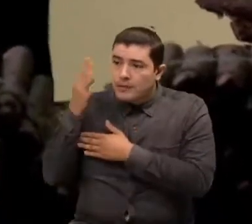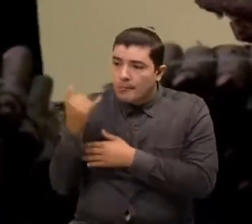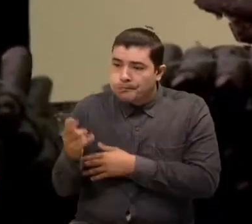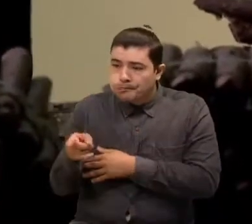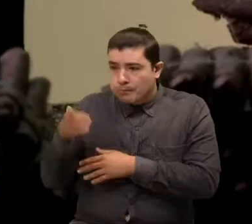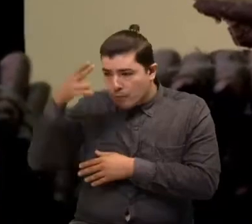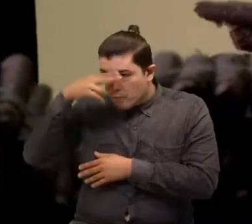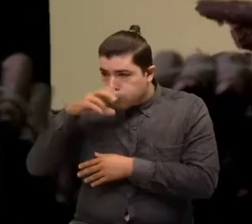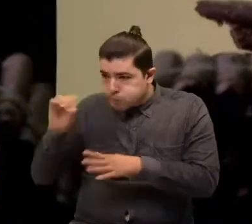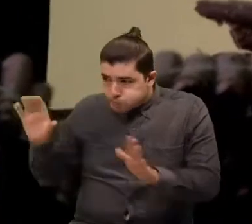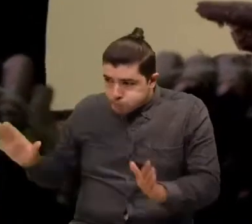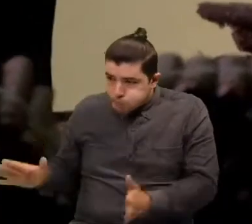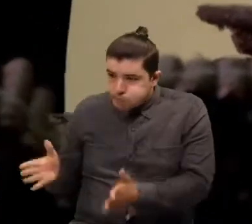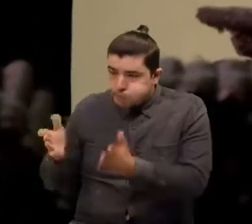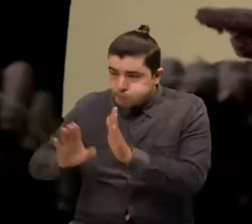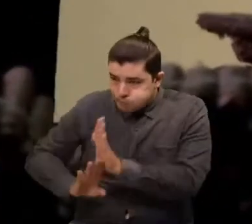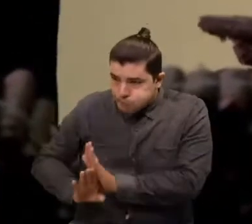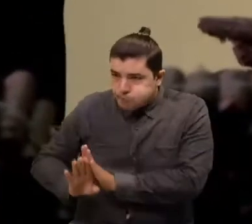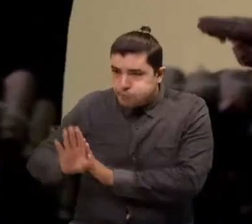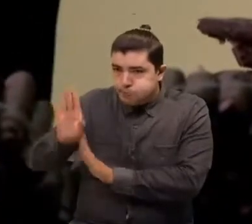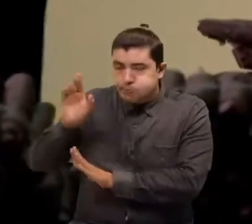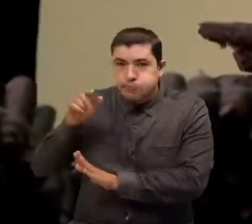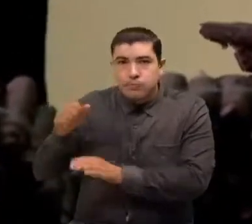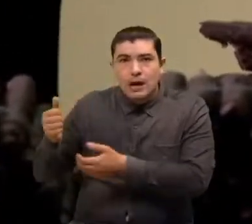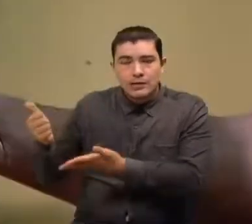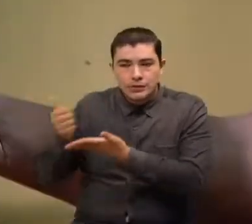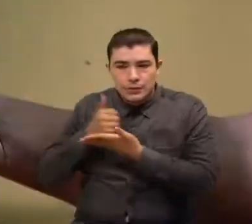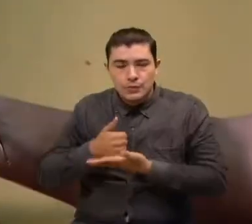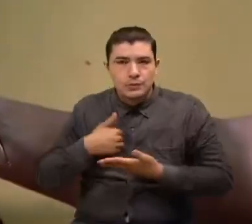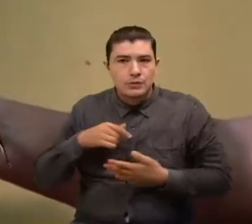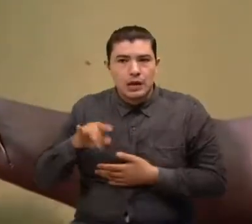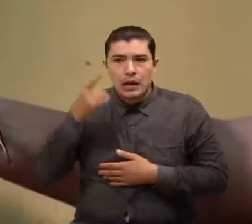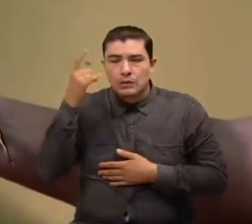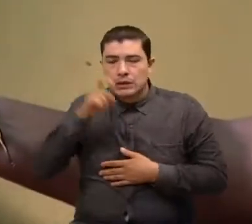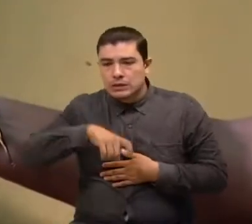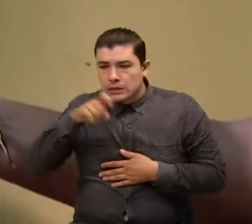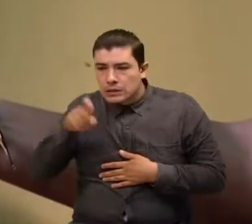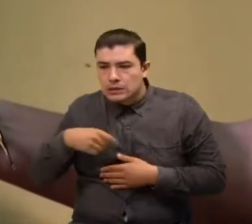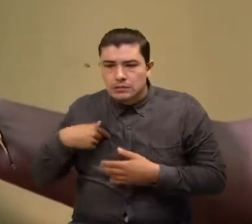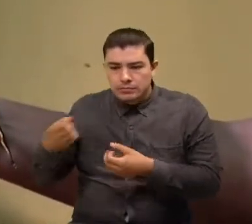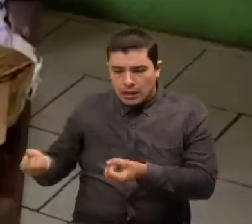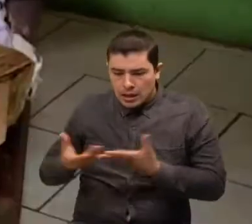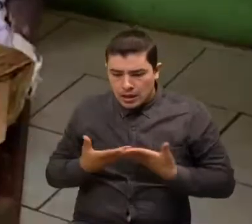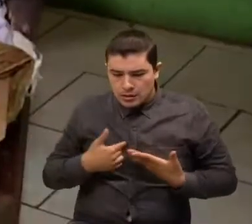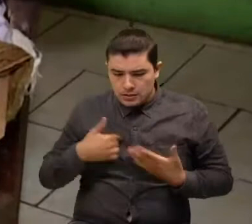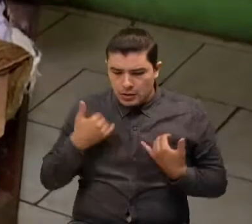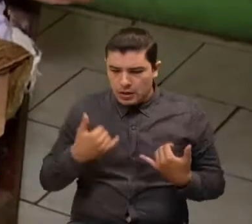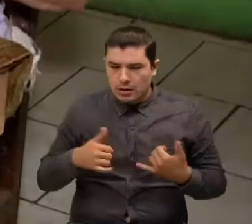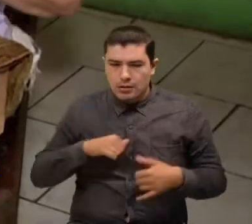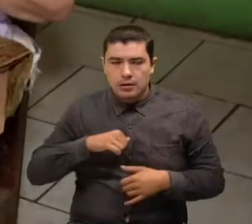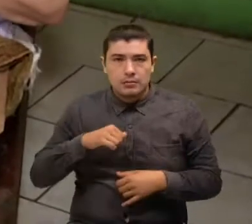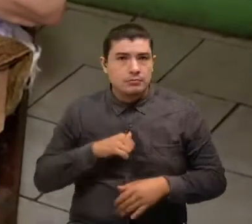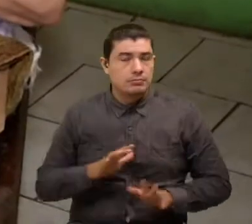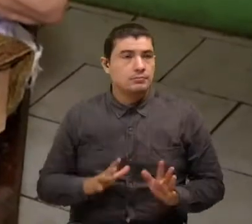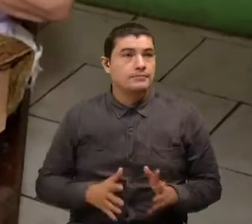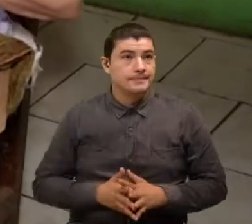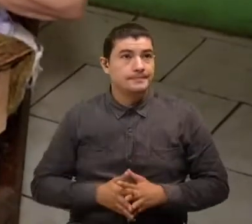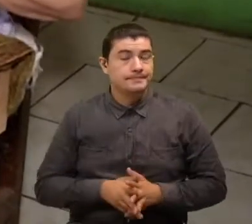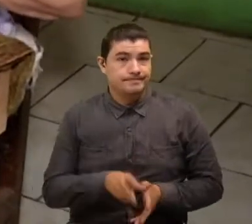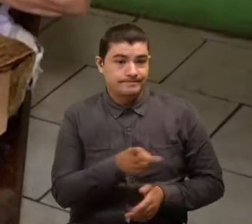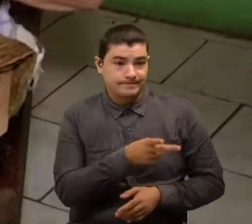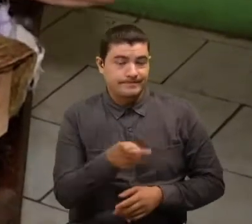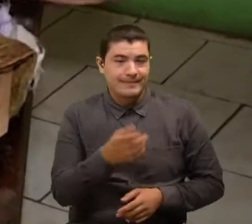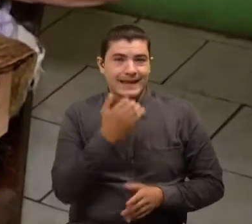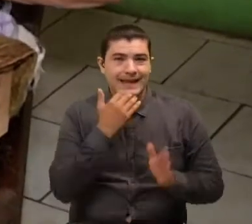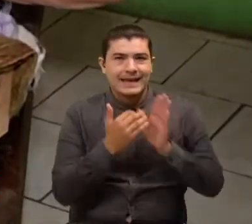los llevo, pues me ha socorrido y me ha dado lo que tengo, pues. Ellos son ejemplo